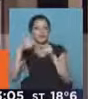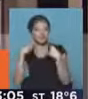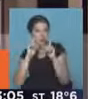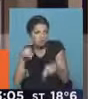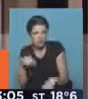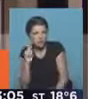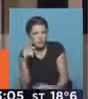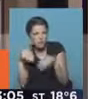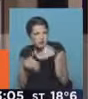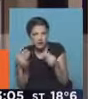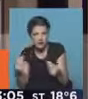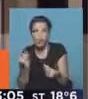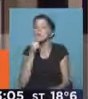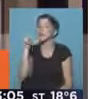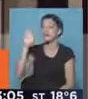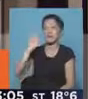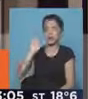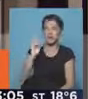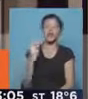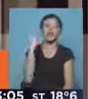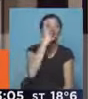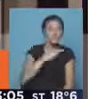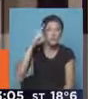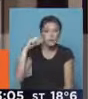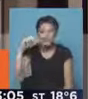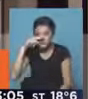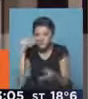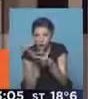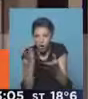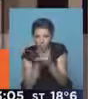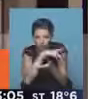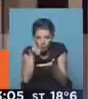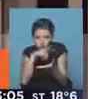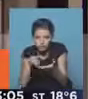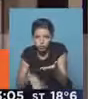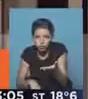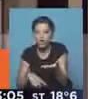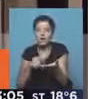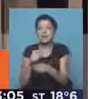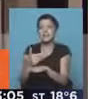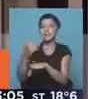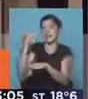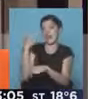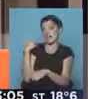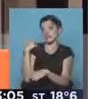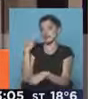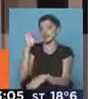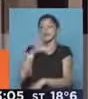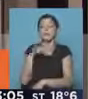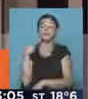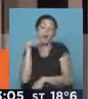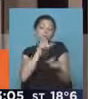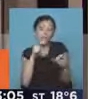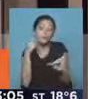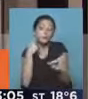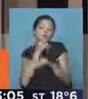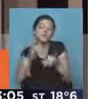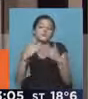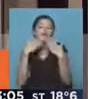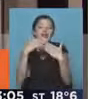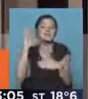eran 297 páginas que había que analizar. Si a eso se le suma que antes solo la gran influencia era la radio o la televisión y ahora hay que